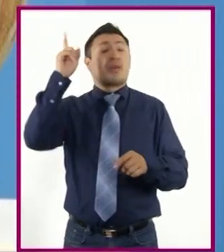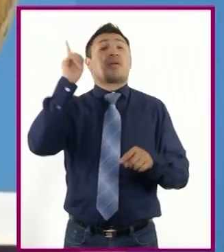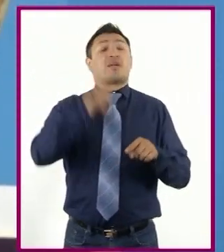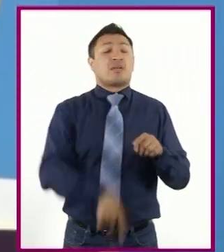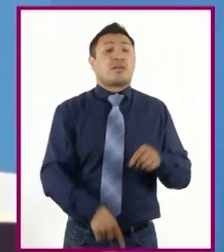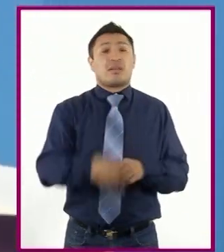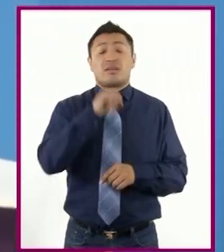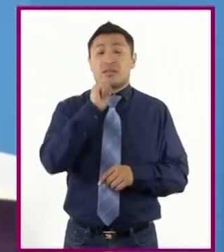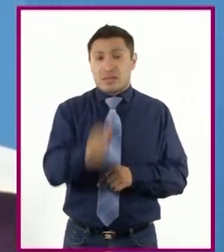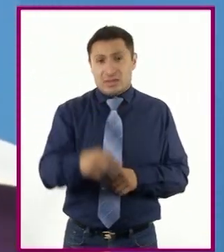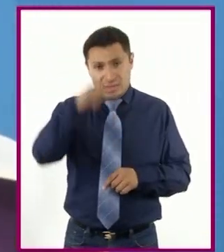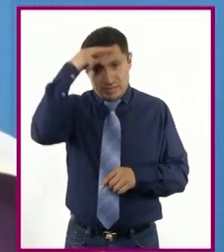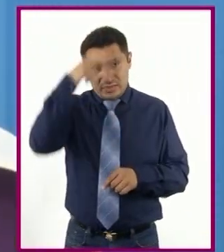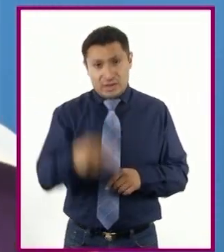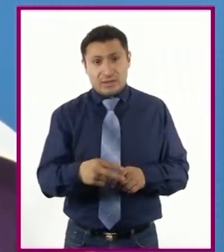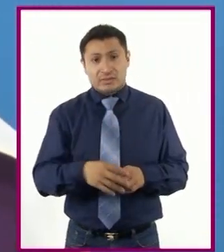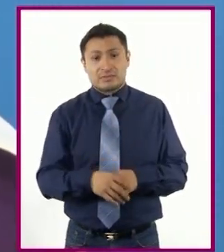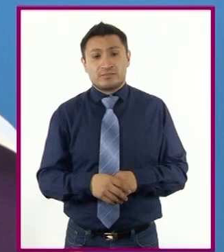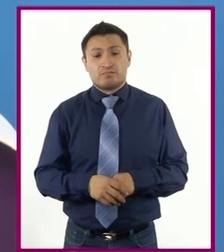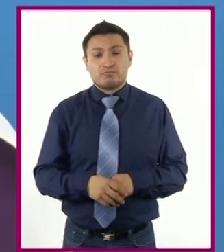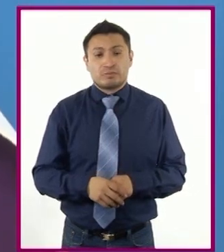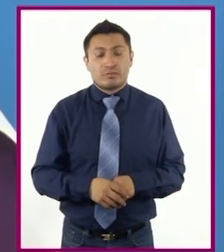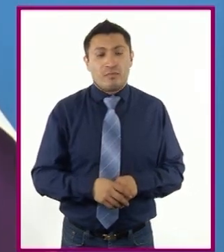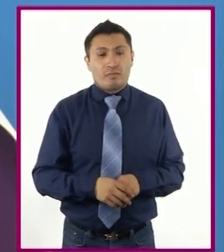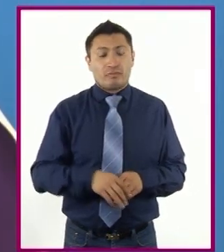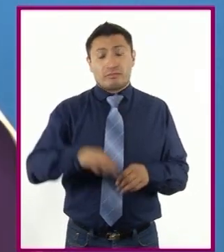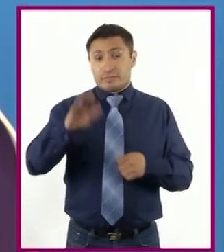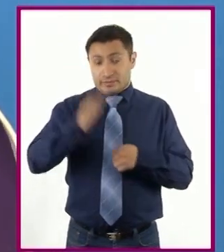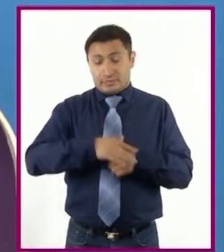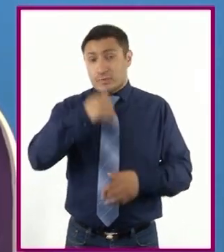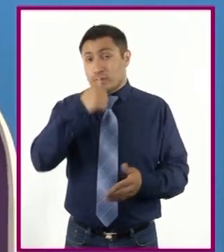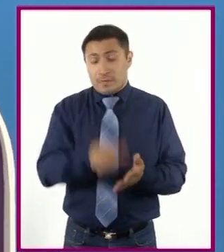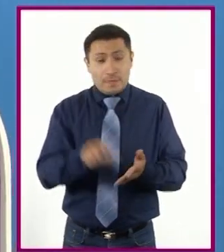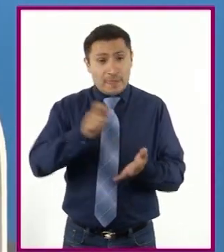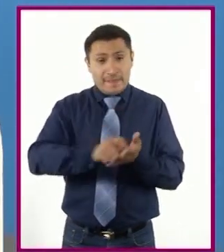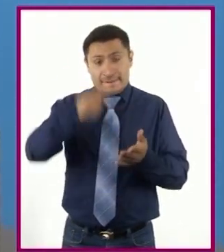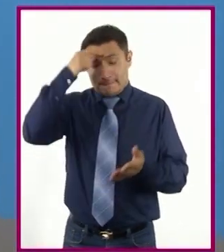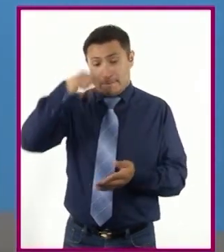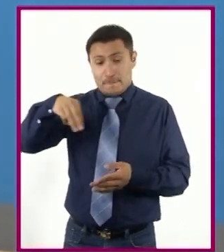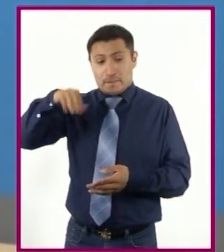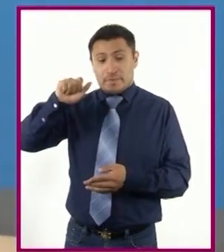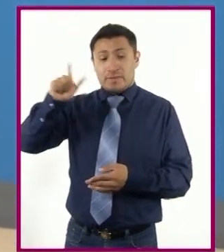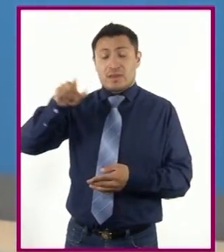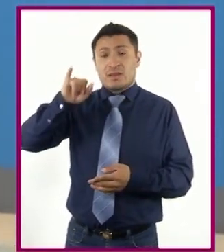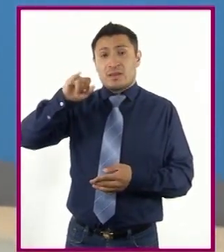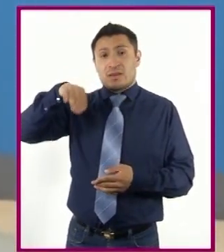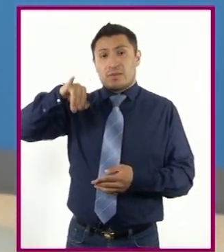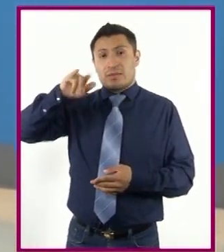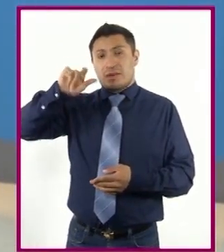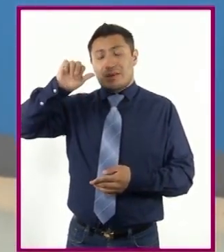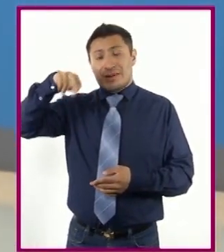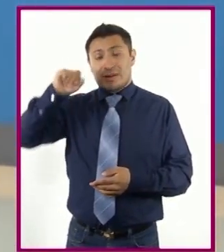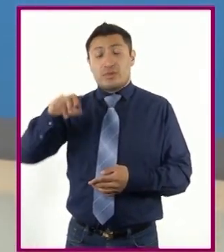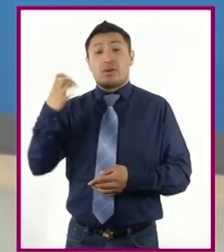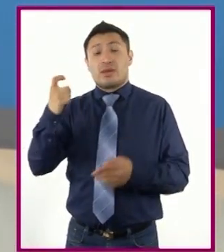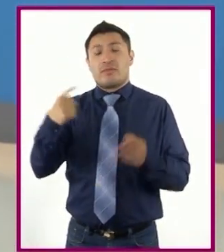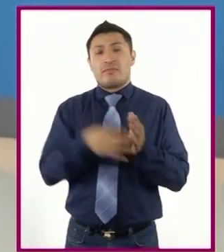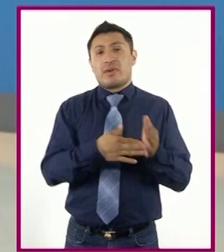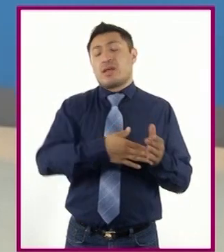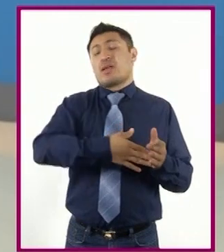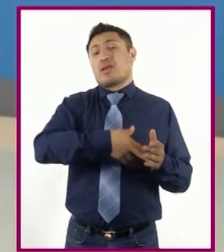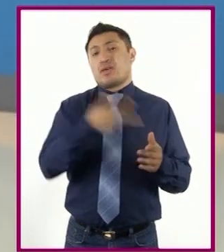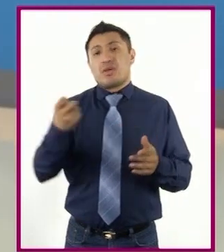mexicana. La siguiente carta la escribió para Maximiliano en enero de